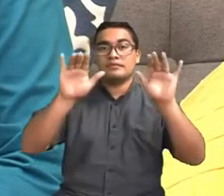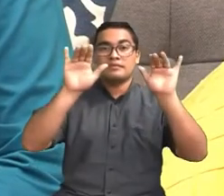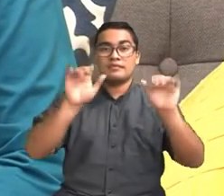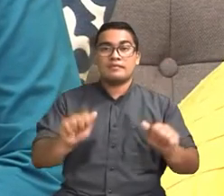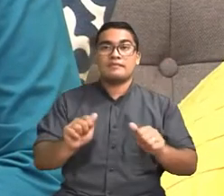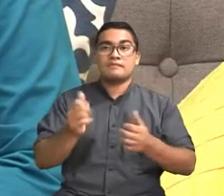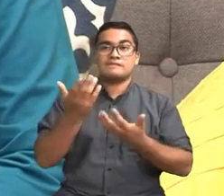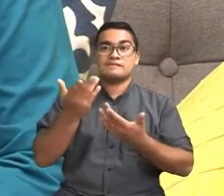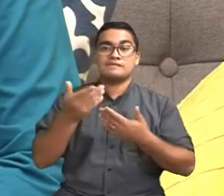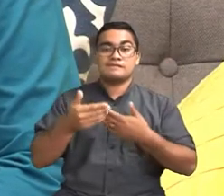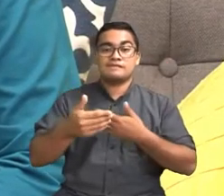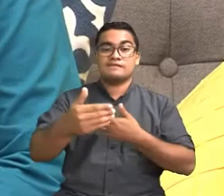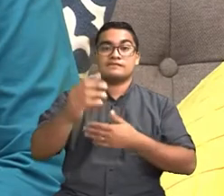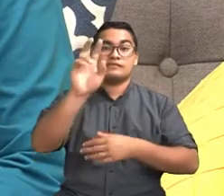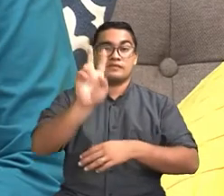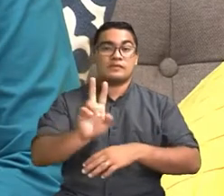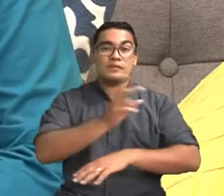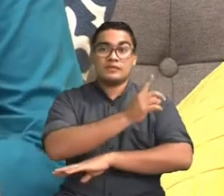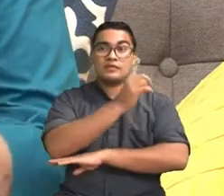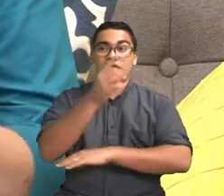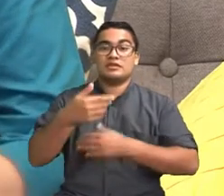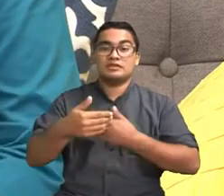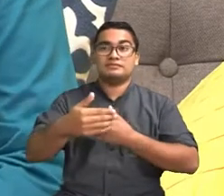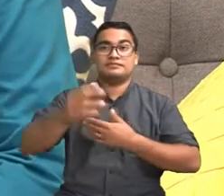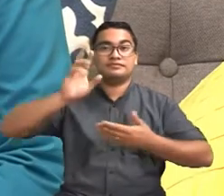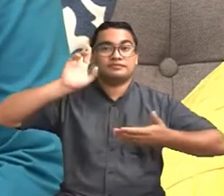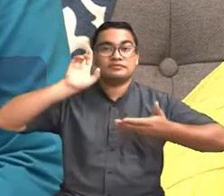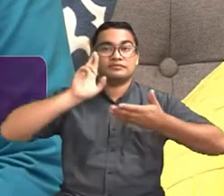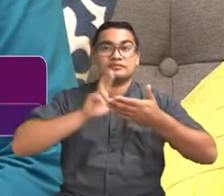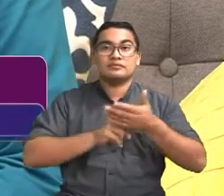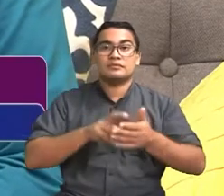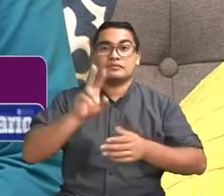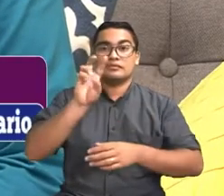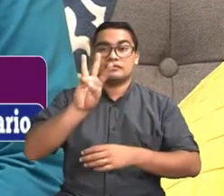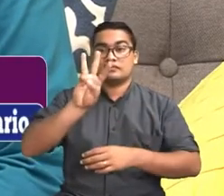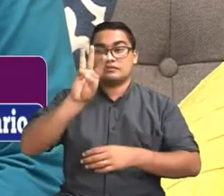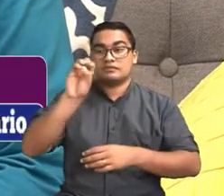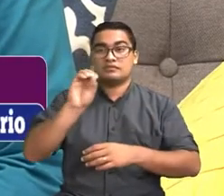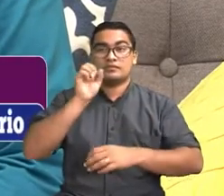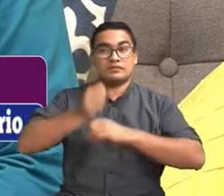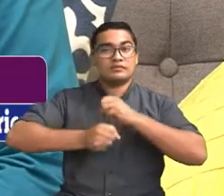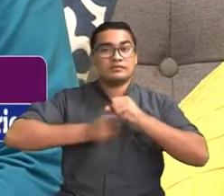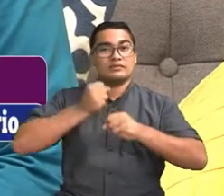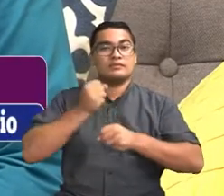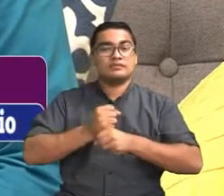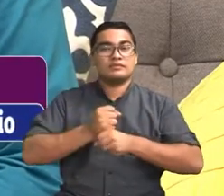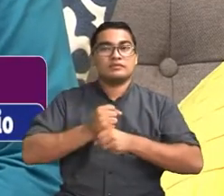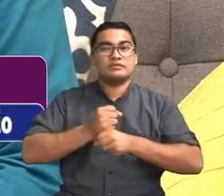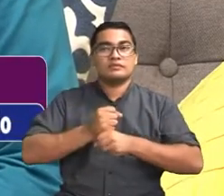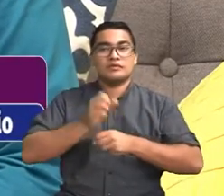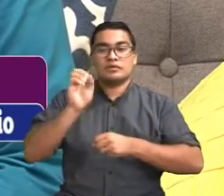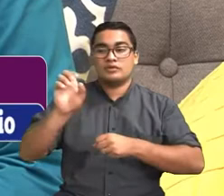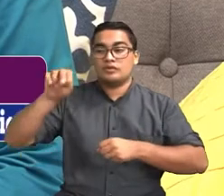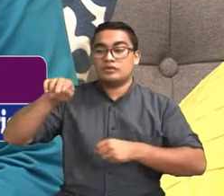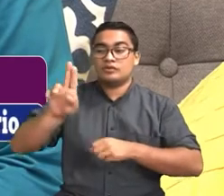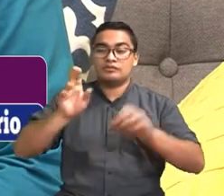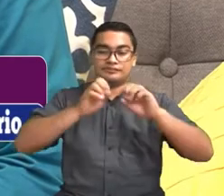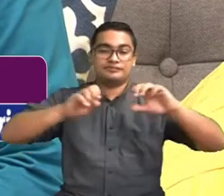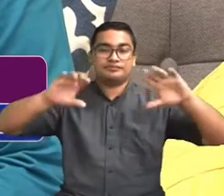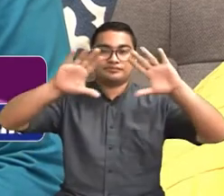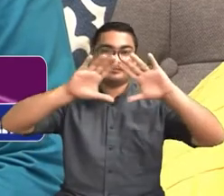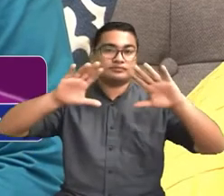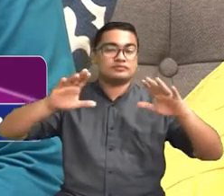de la celebración, de recordar 30 años de esta convención